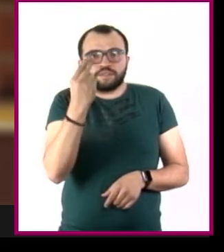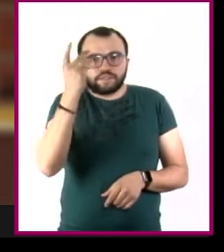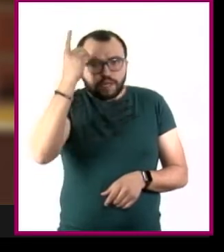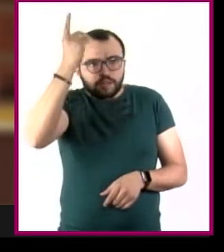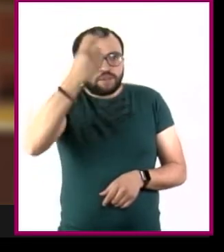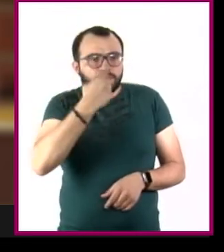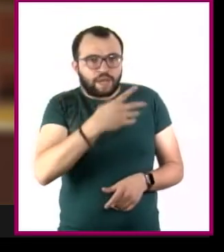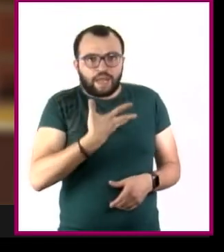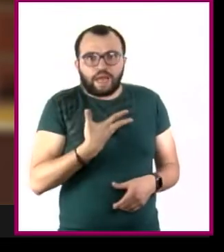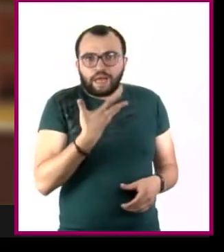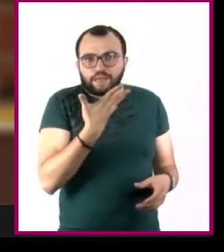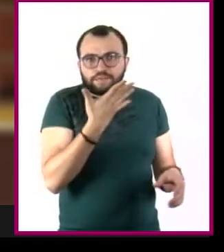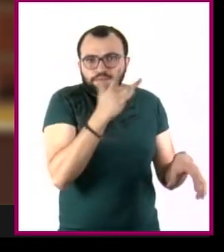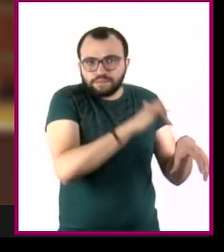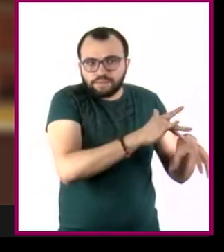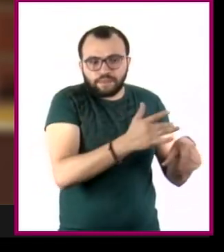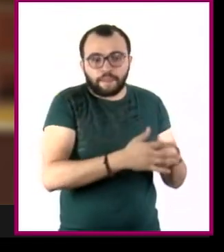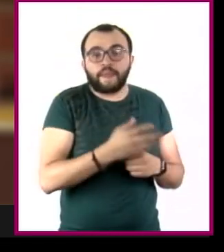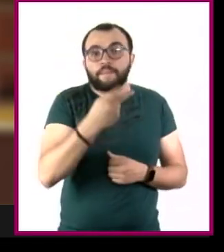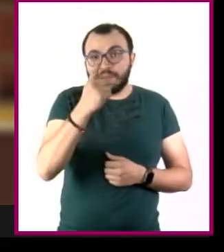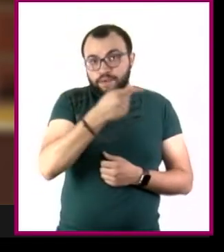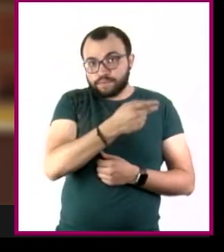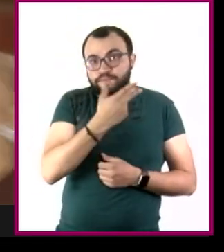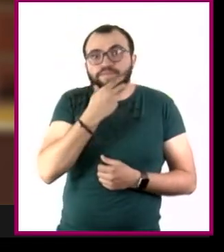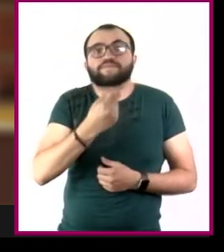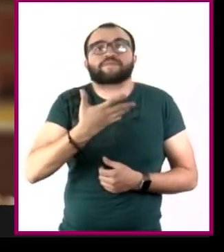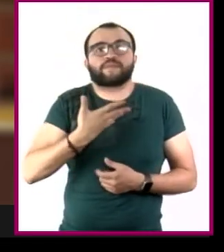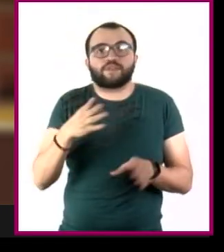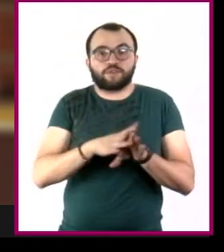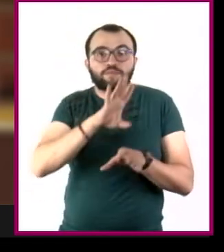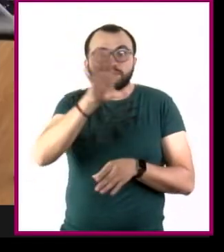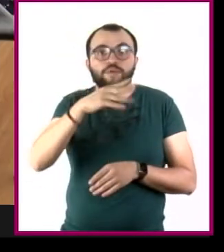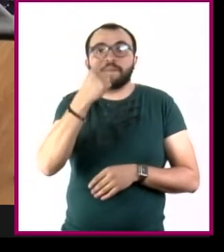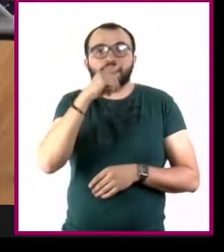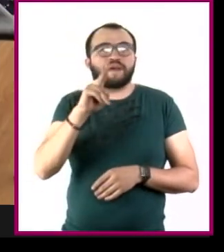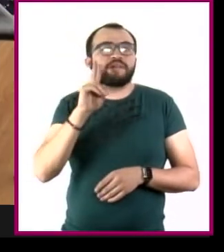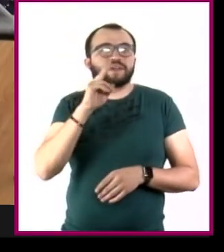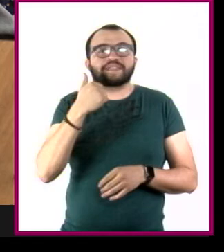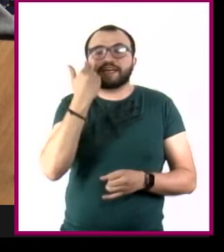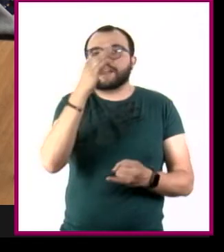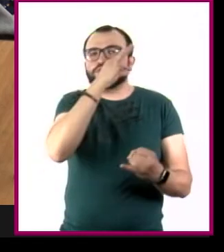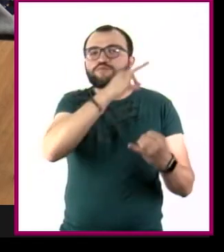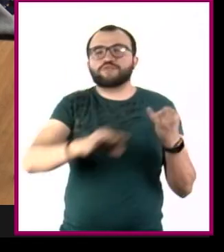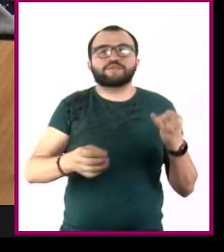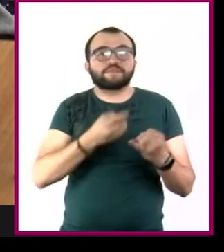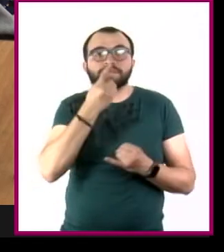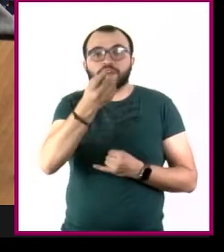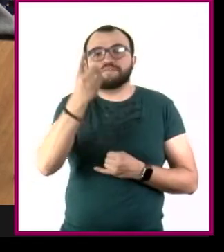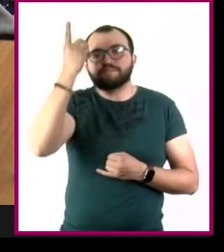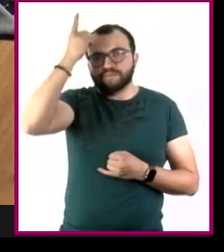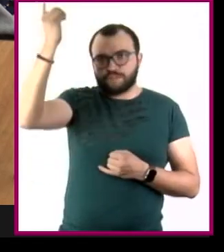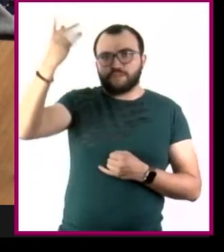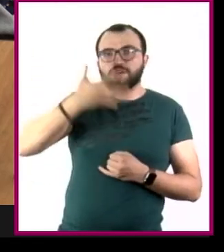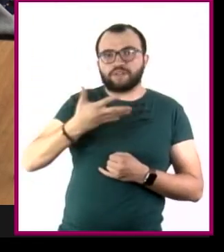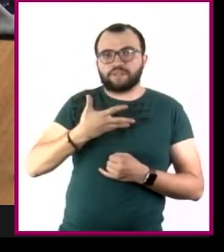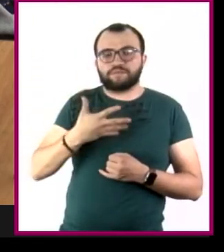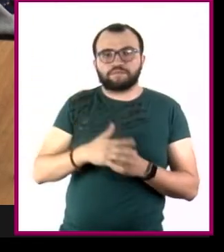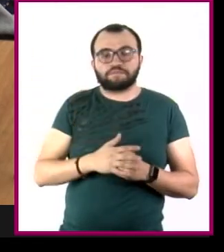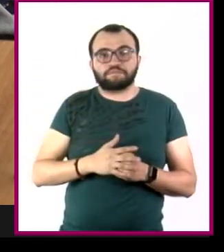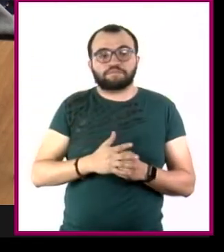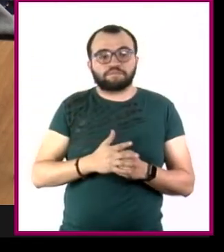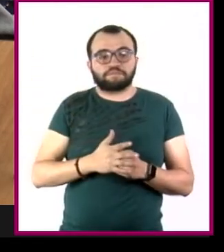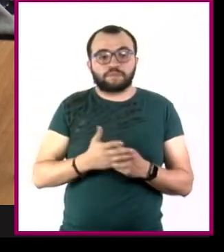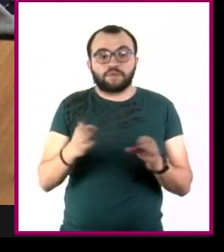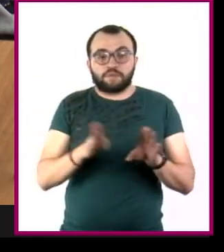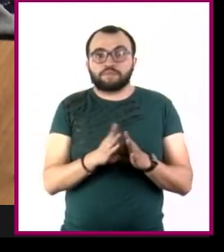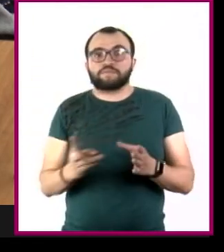Emiliano aún debía buscar algunas razones para concluir que Dios existe. Casualmente encontramos a Filósofo en el kiosco del pueblo